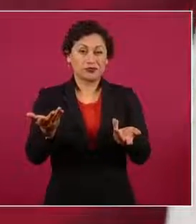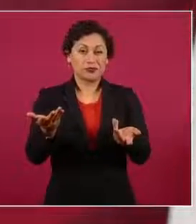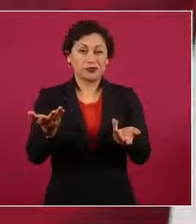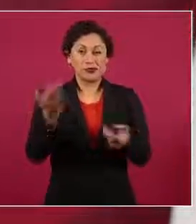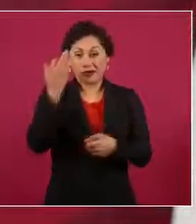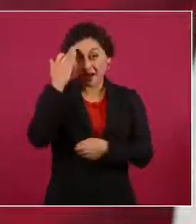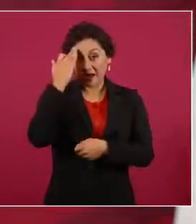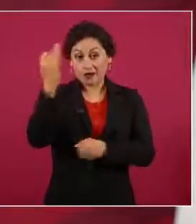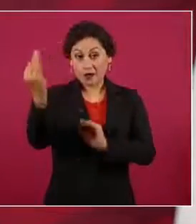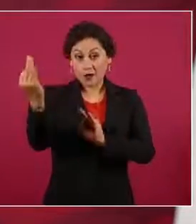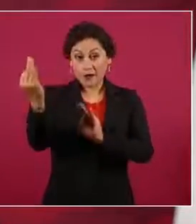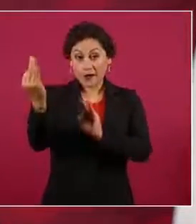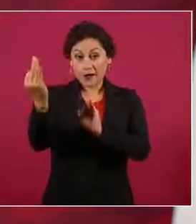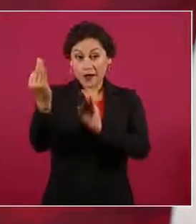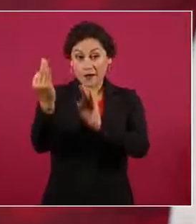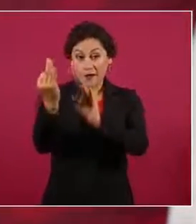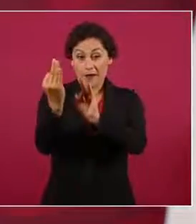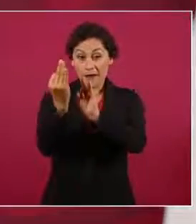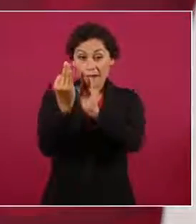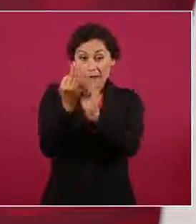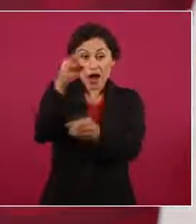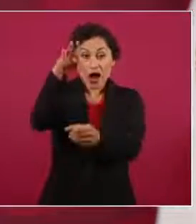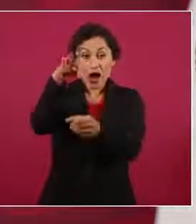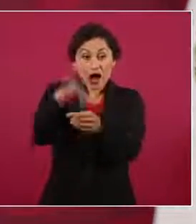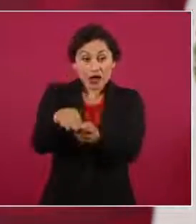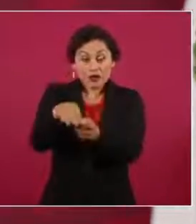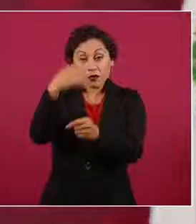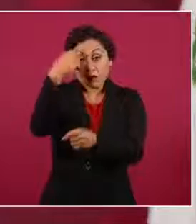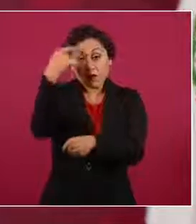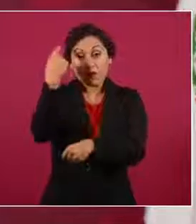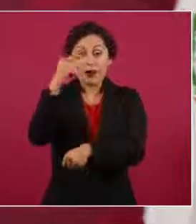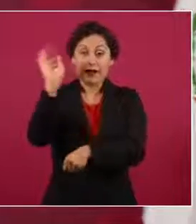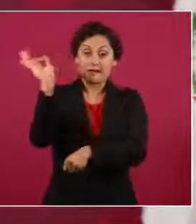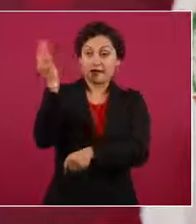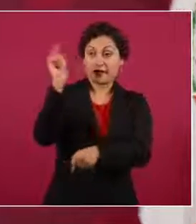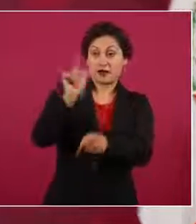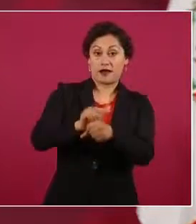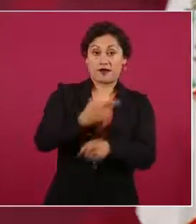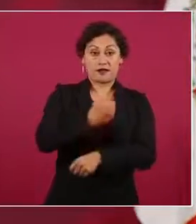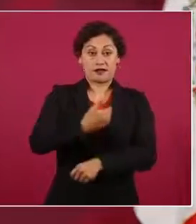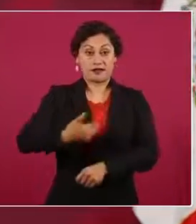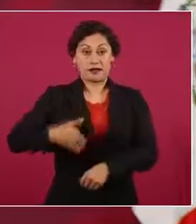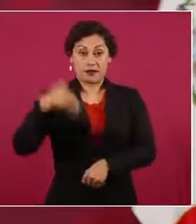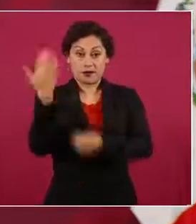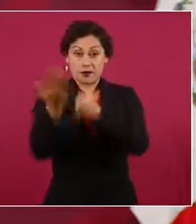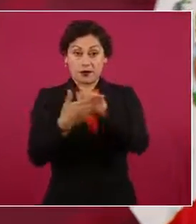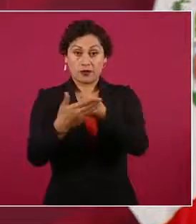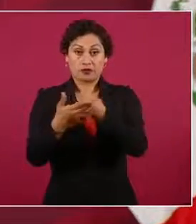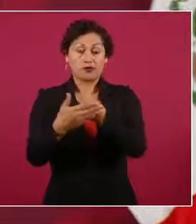la elección federal presidencial, lo mismo,